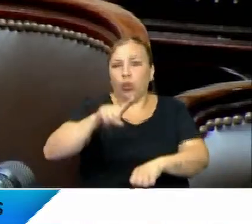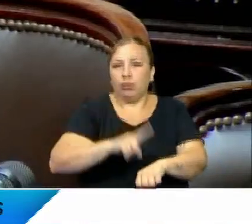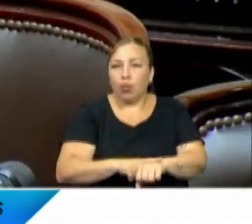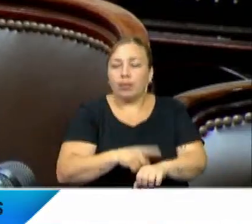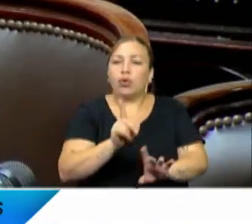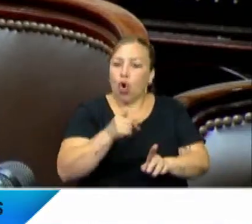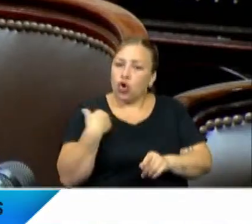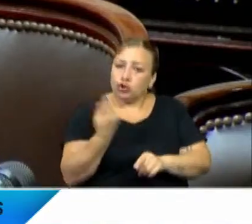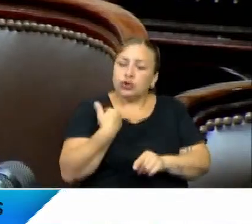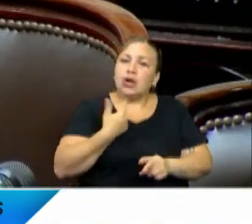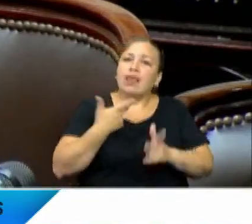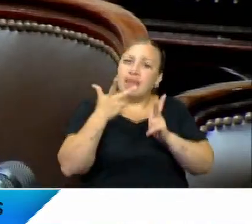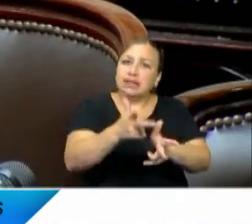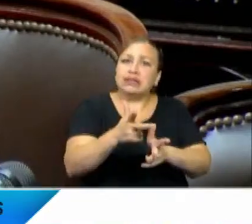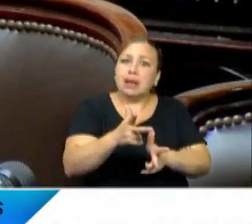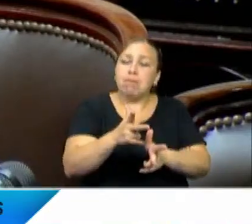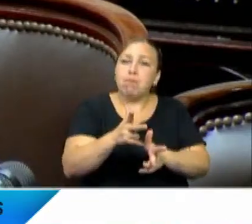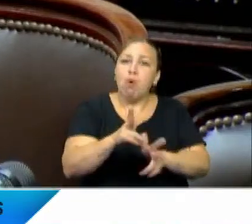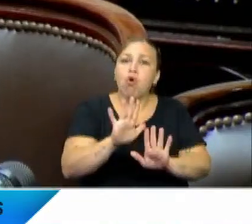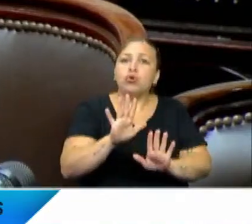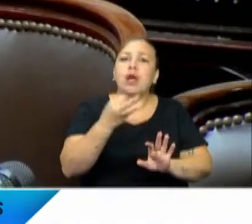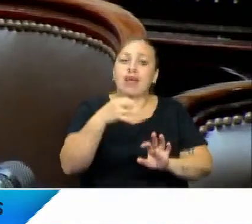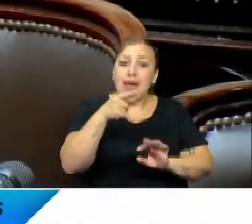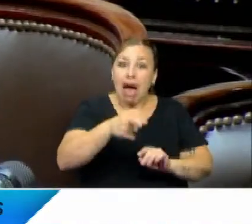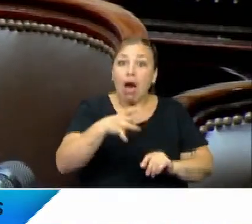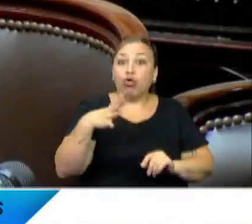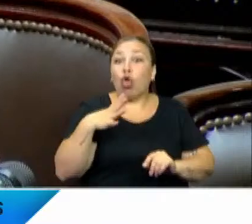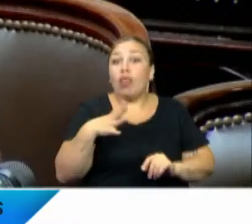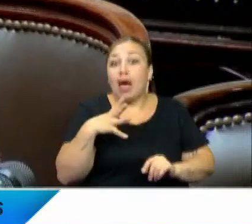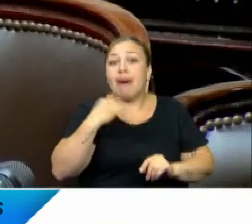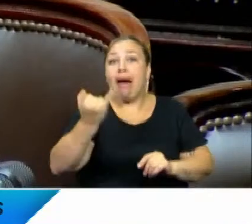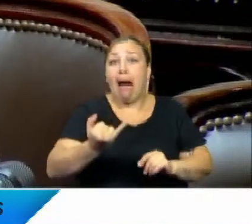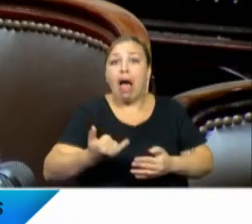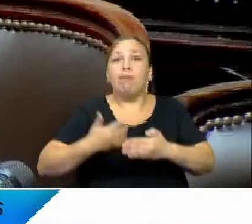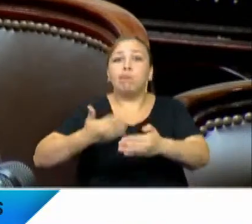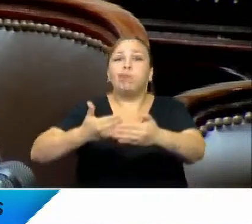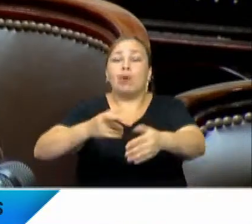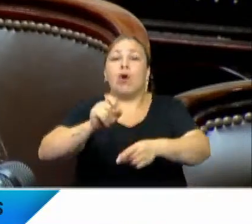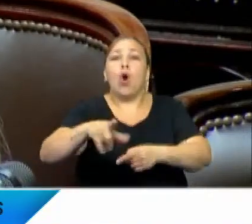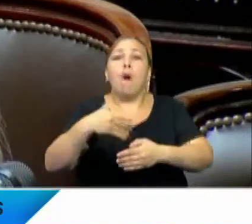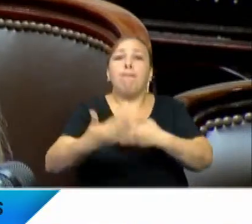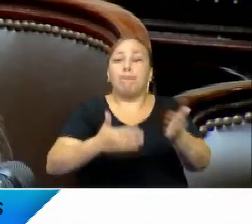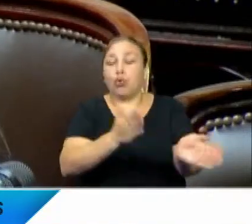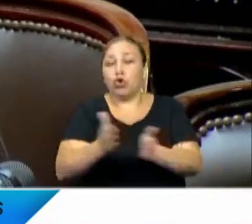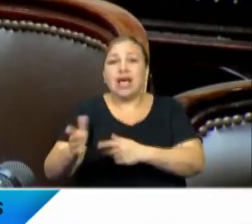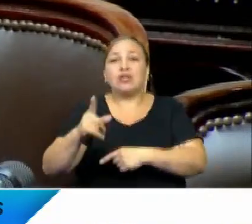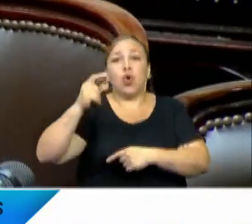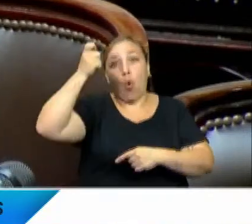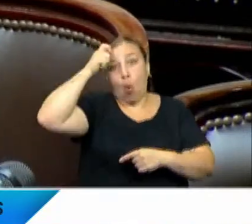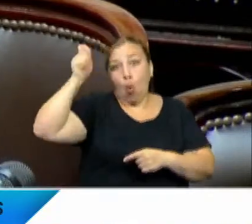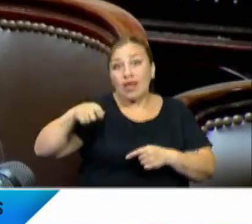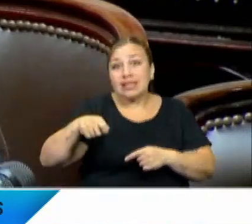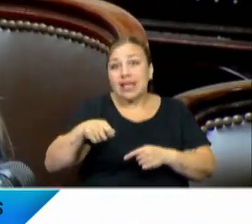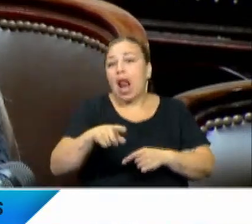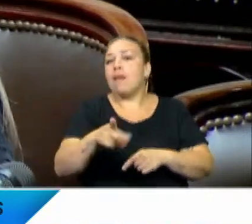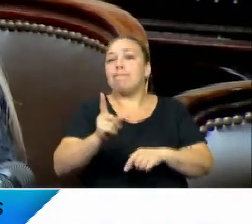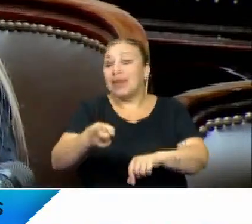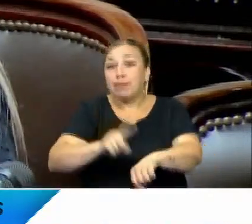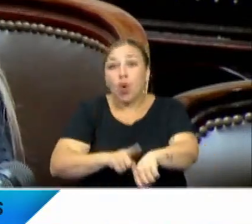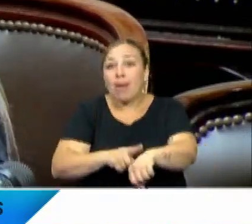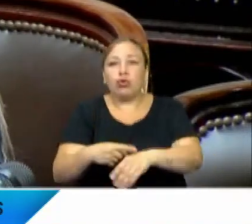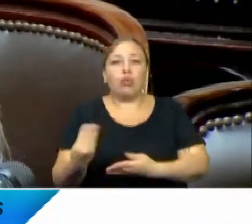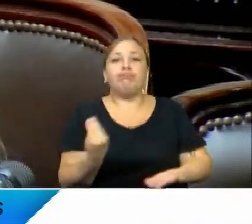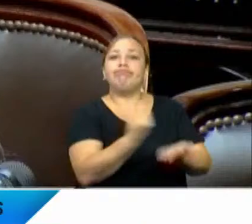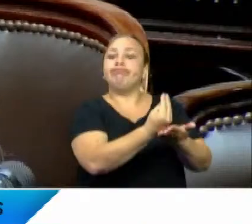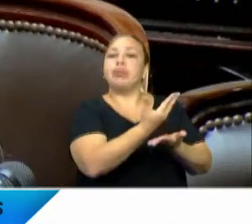estamos diciendo es simplemente que aun cuando tenga pendiente ese proceso judicial, mientras tanto no puede ser candidato.